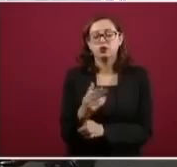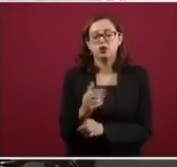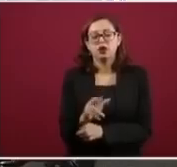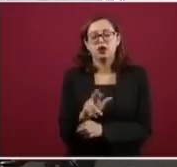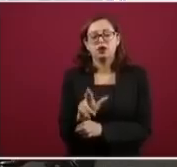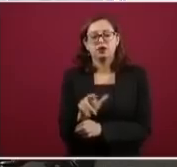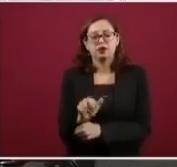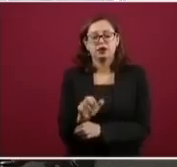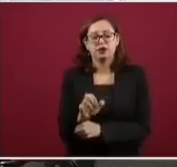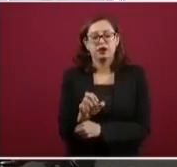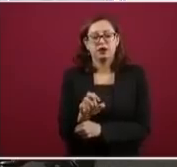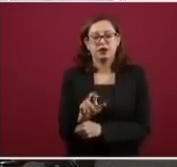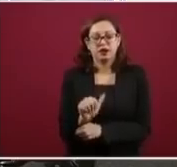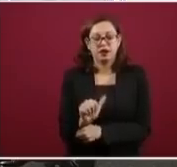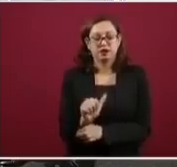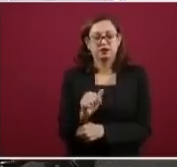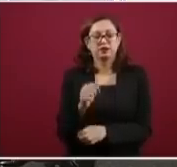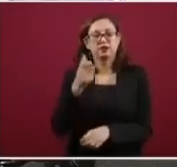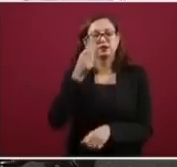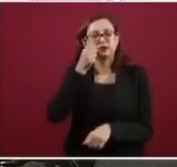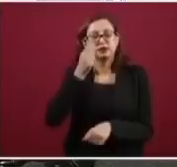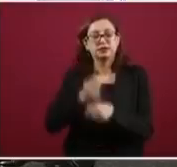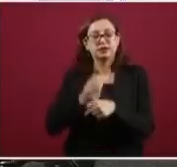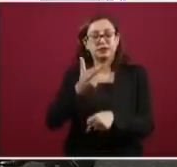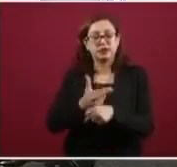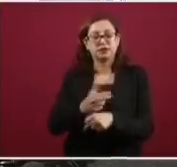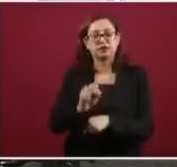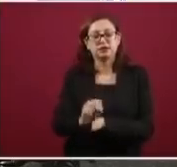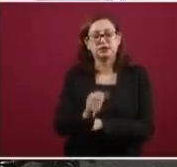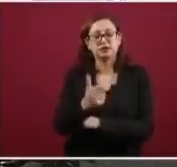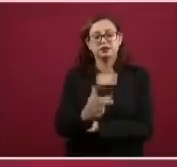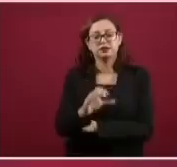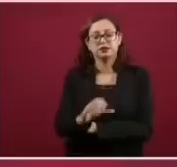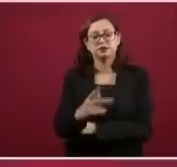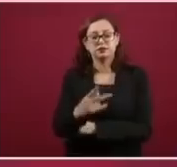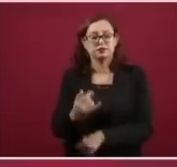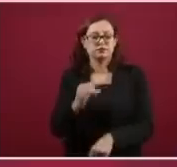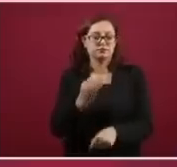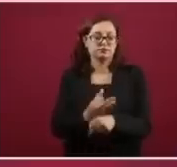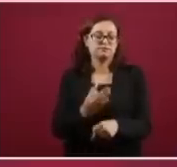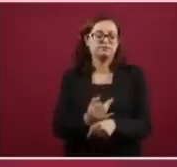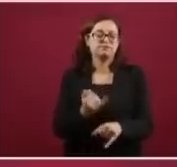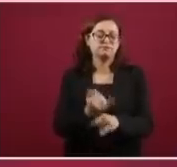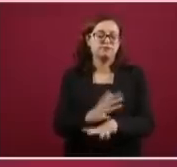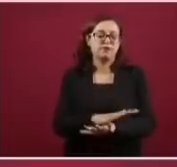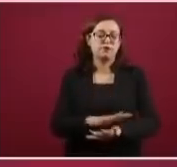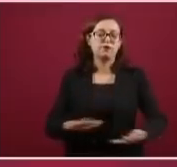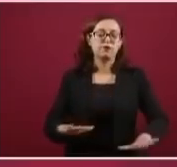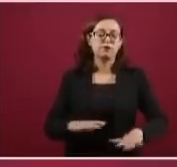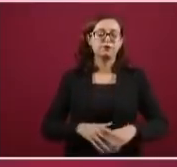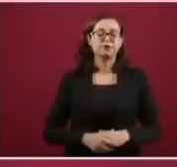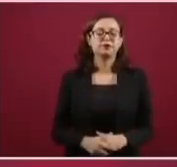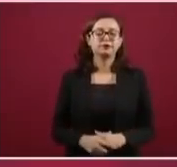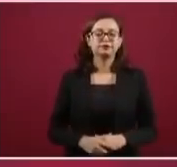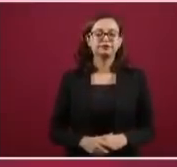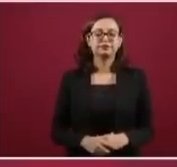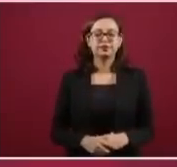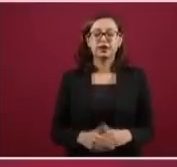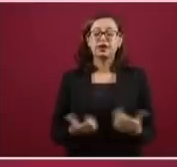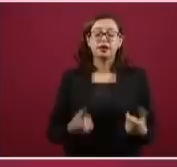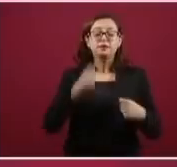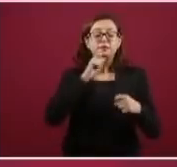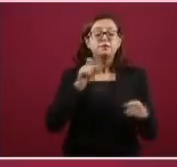a informar sobre este tema como todos los